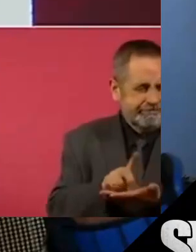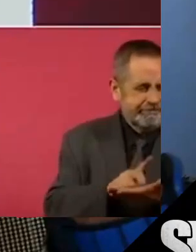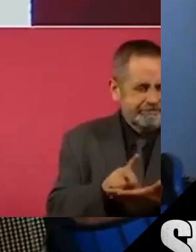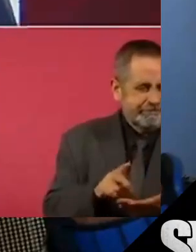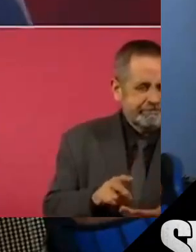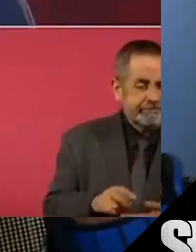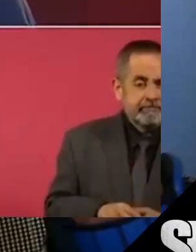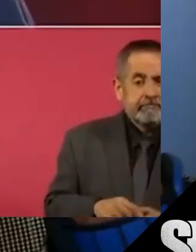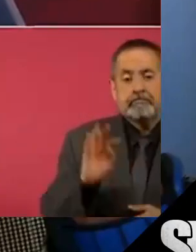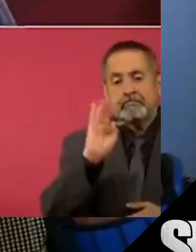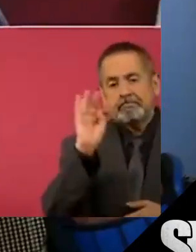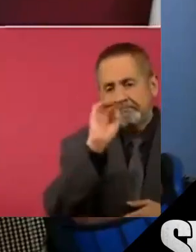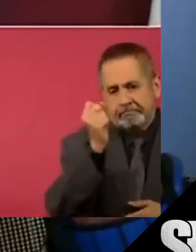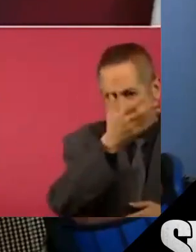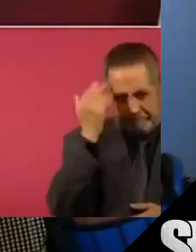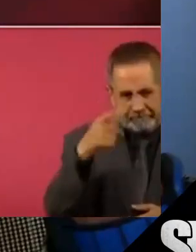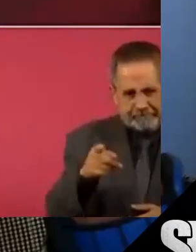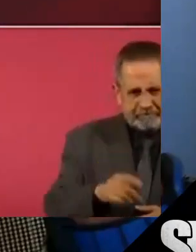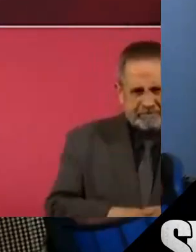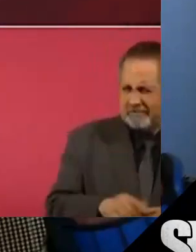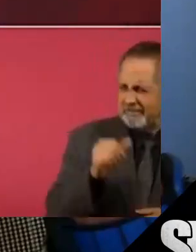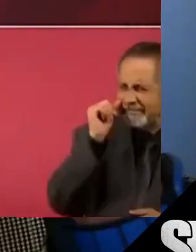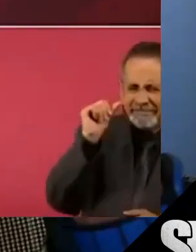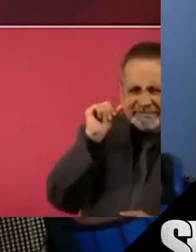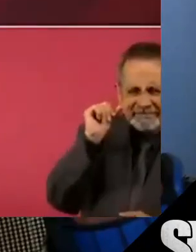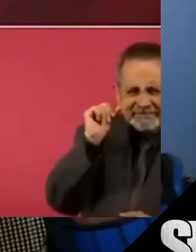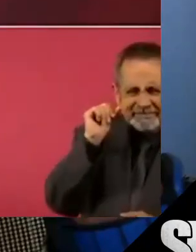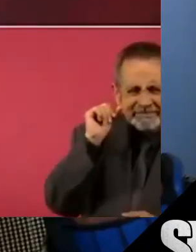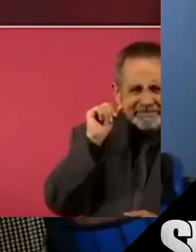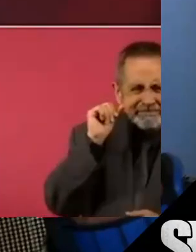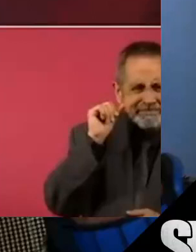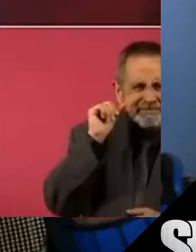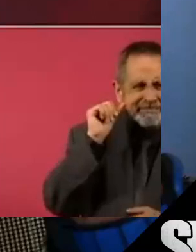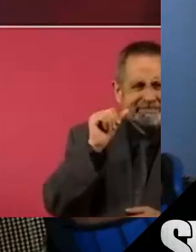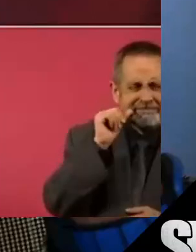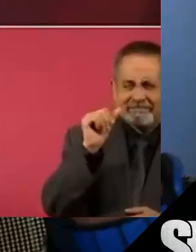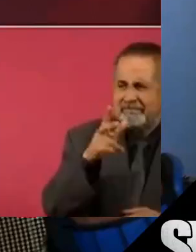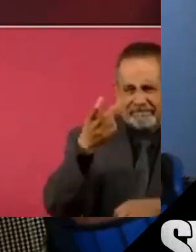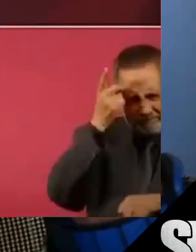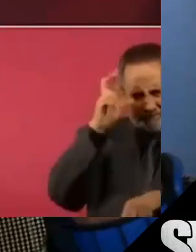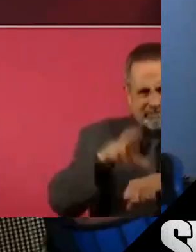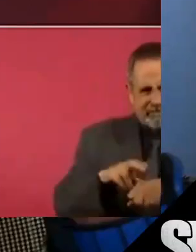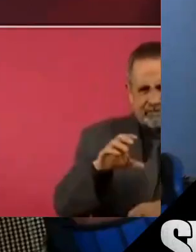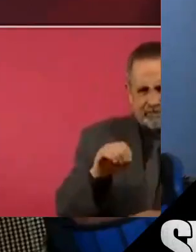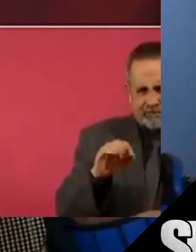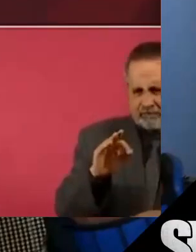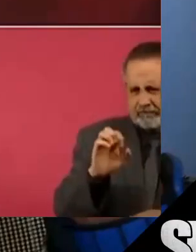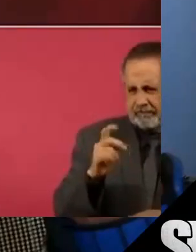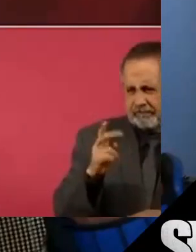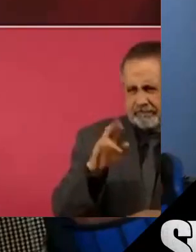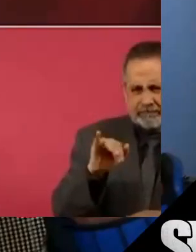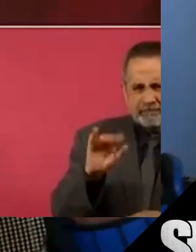A lo mejor ustedes no saben, pero me pasó ayer el director de COFEPRIS que están haciendo la